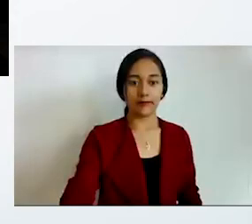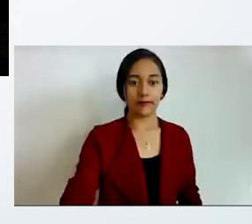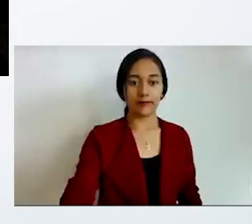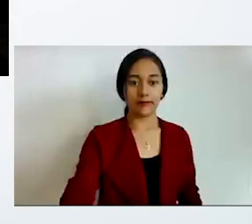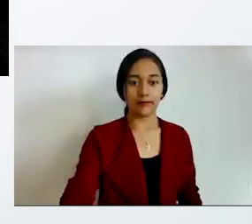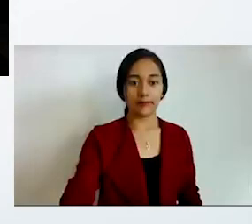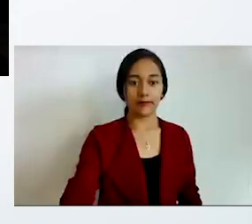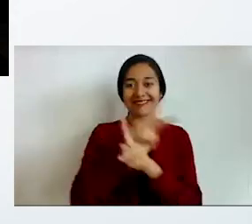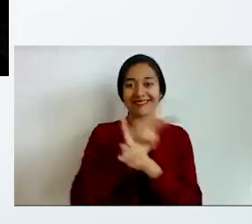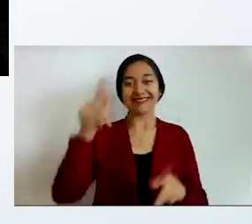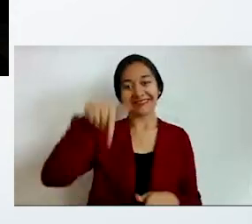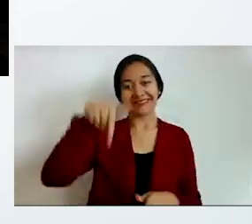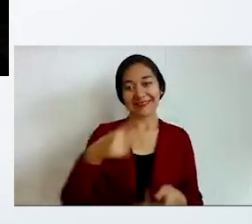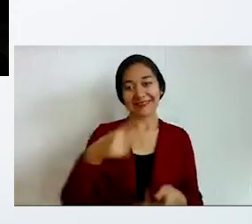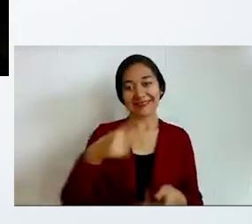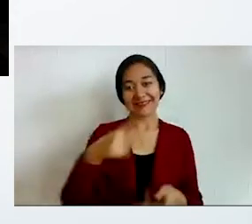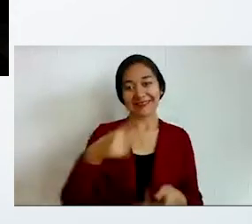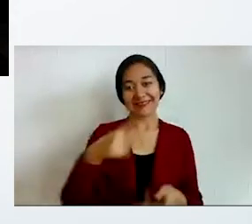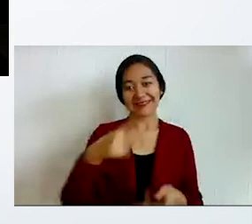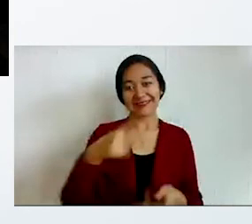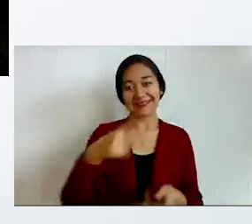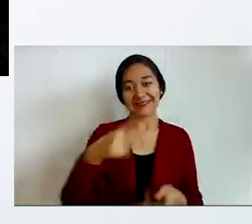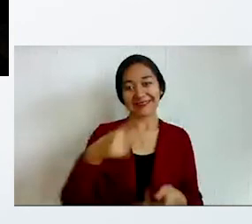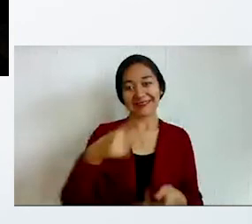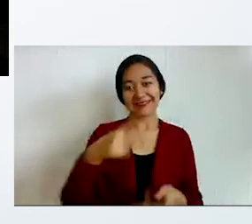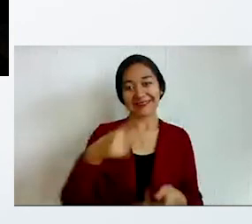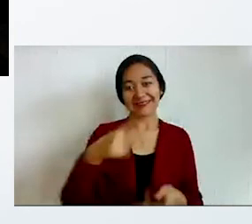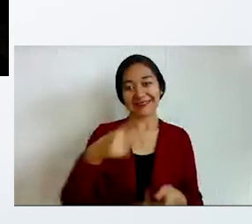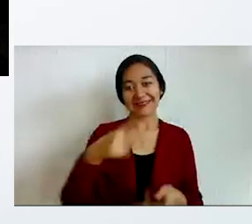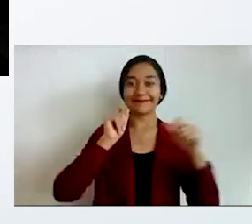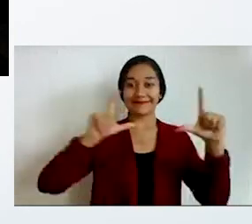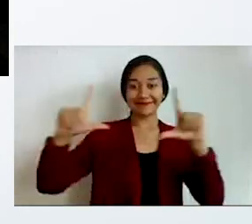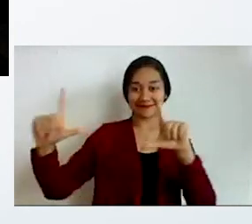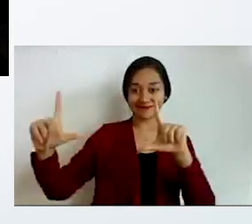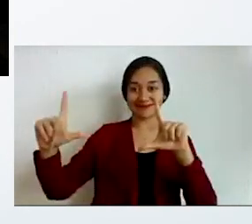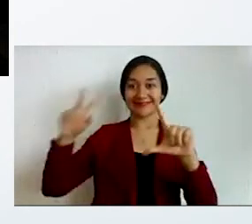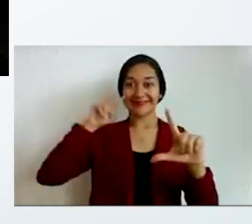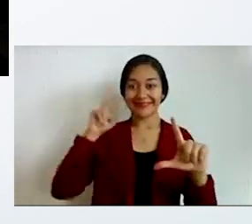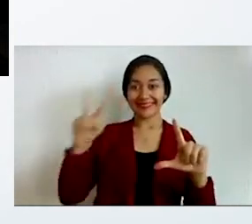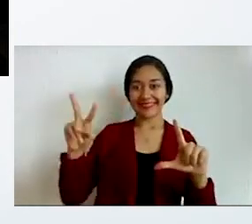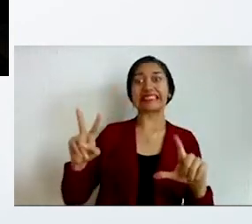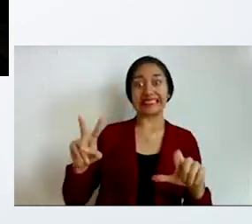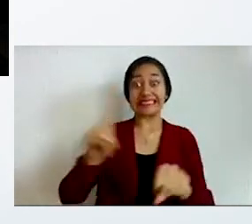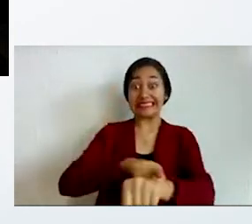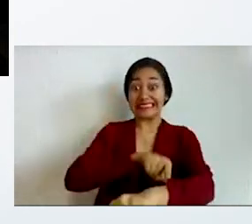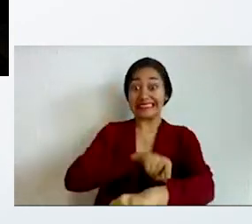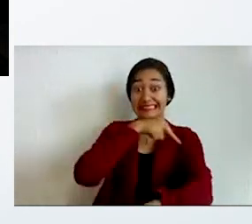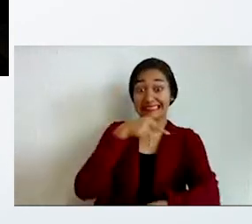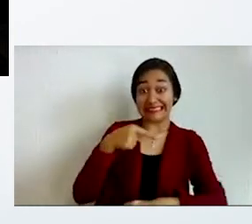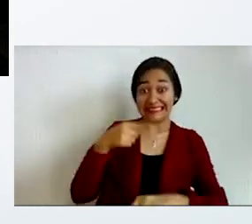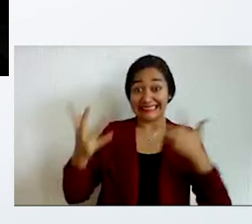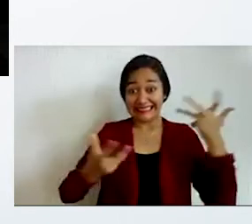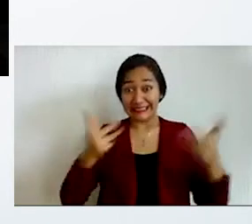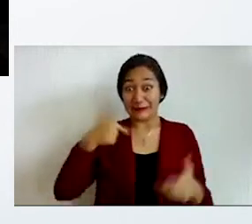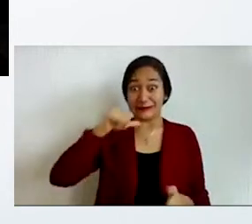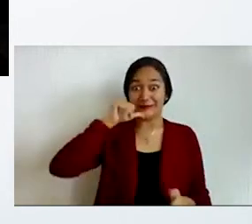que veamos una presentación que creo que está demasiado larga y ahora ya no me gusta. La hice ayer y ya cambié de opinión, pero